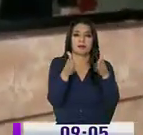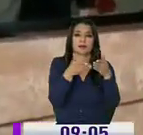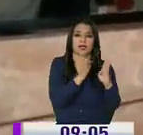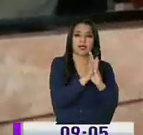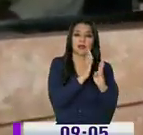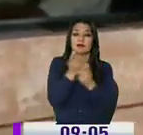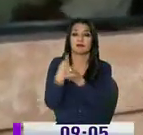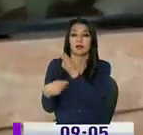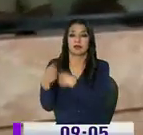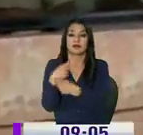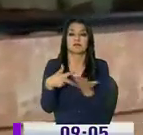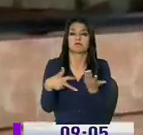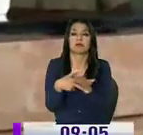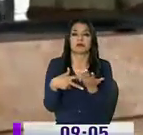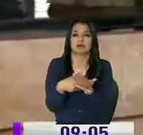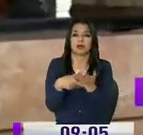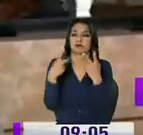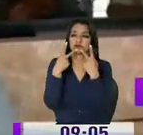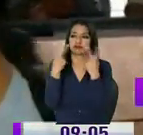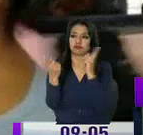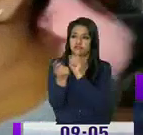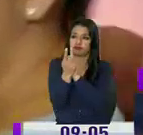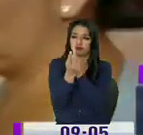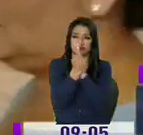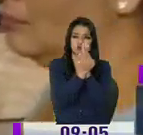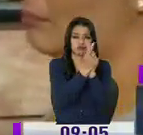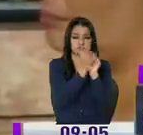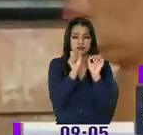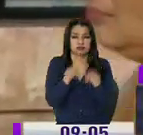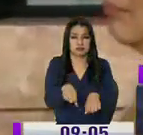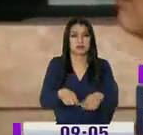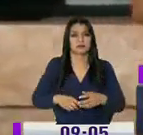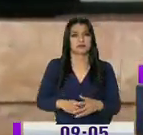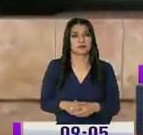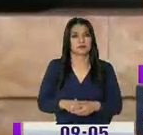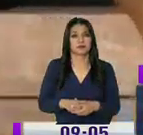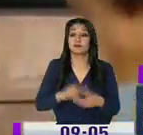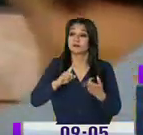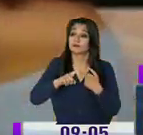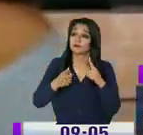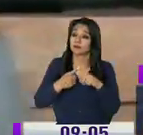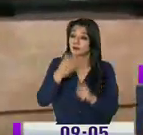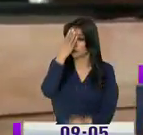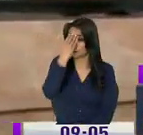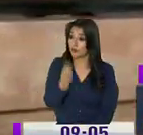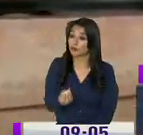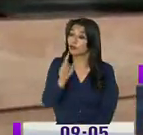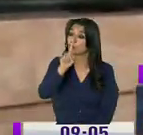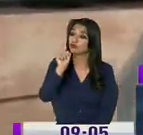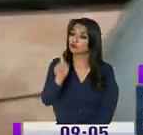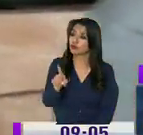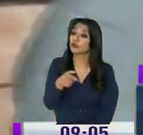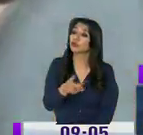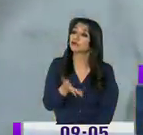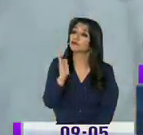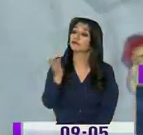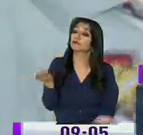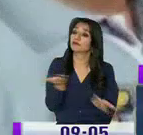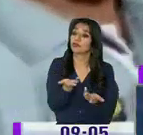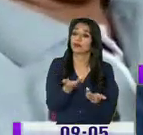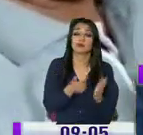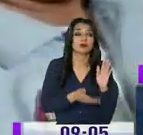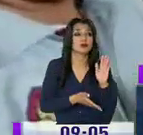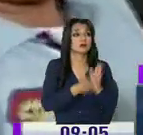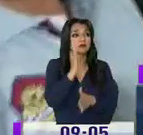los pasajes al público que se desplaza de diversas provincias del país. Amigo, buenos días. Una consulta. Días. ¿Hacia dónde viaja usted? A